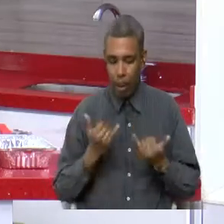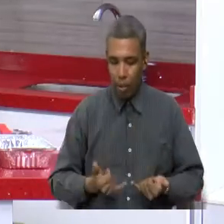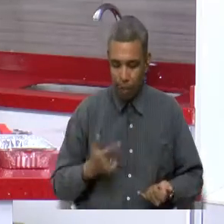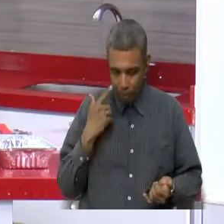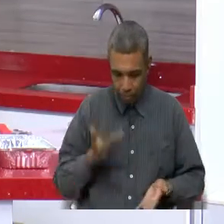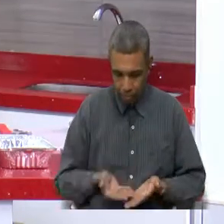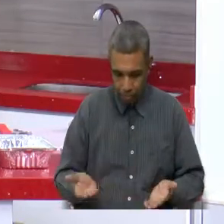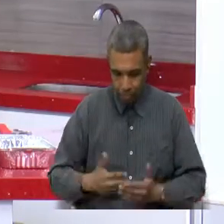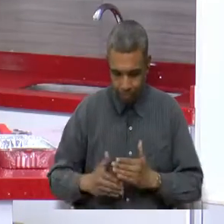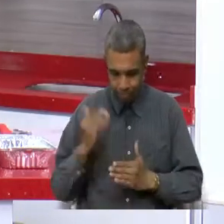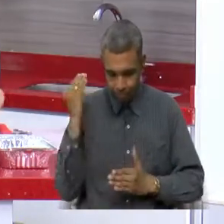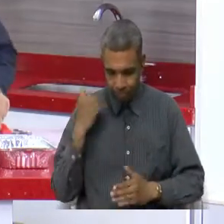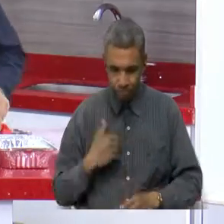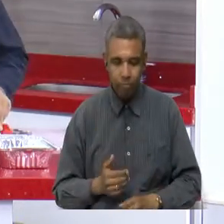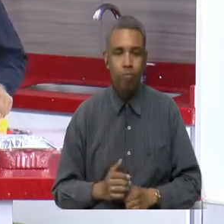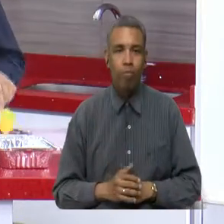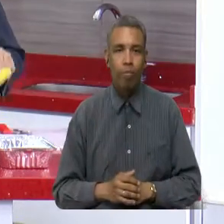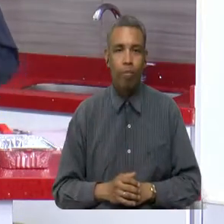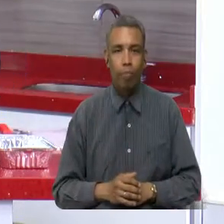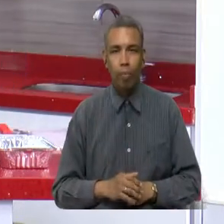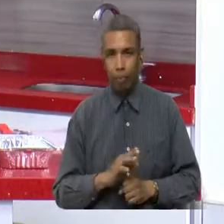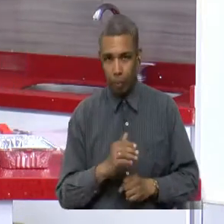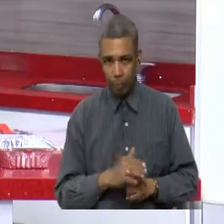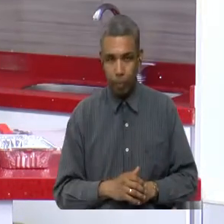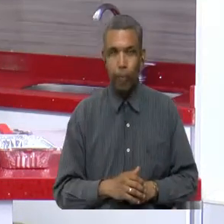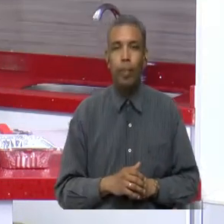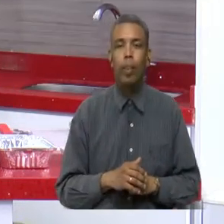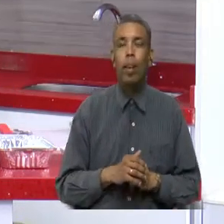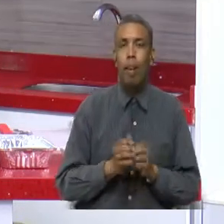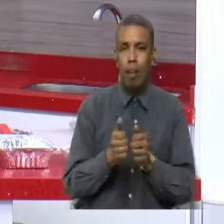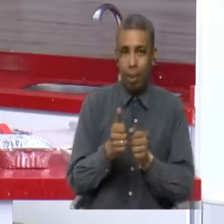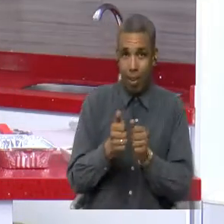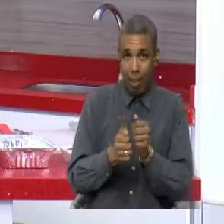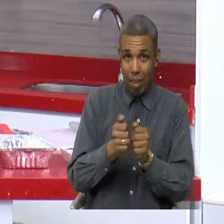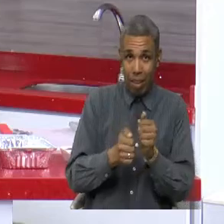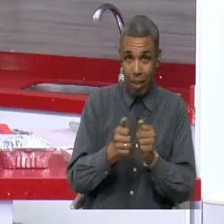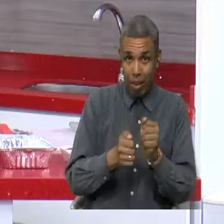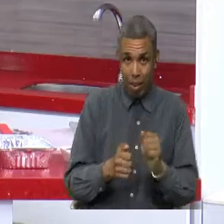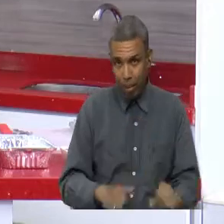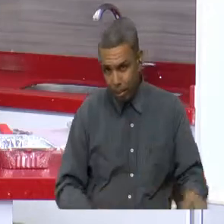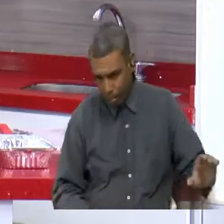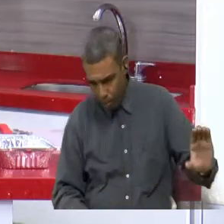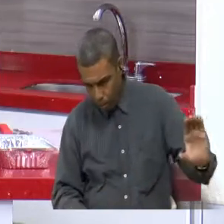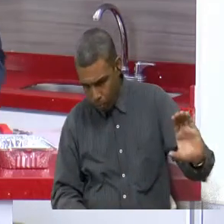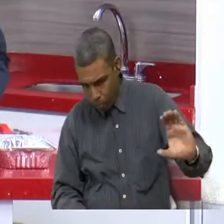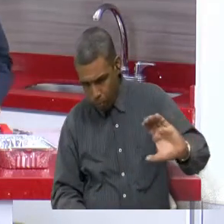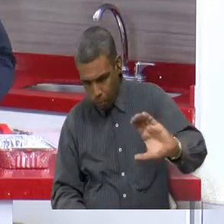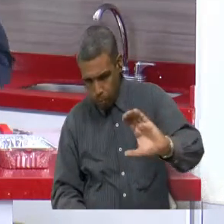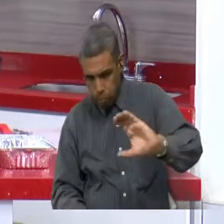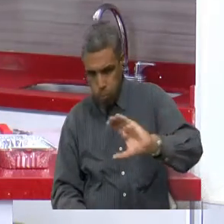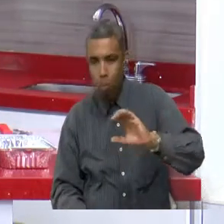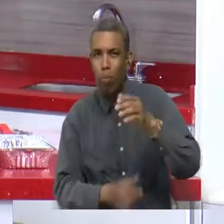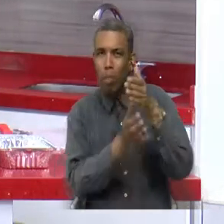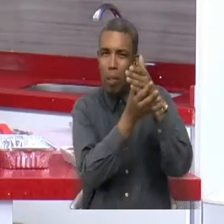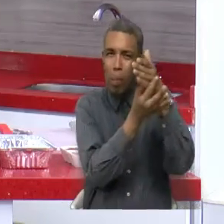quieres me colaboras, coges la crema de leche. Ok. Sacas la mitad y la adicionas en el bol.